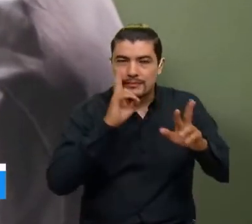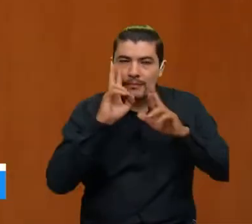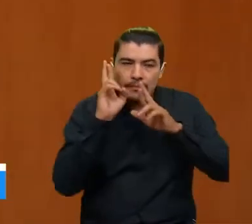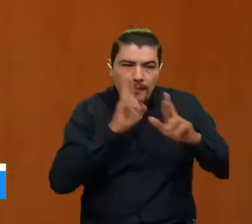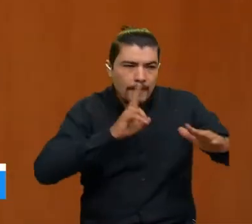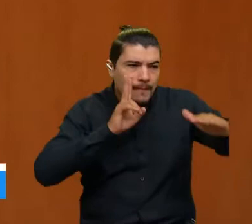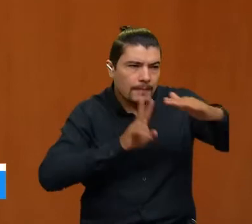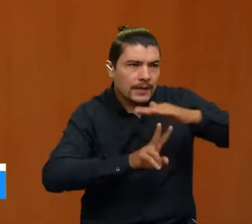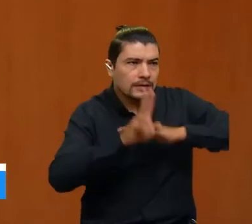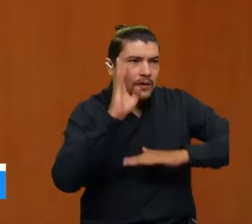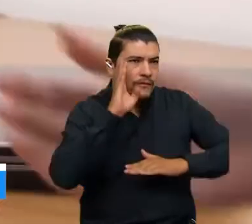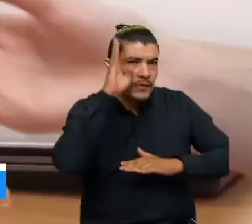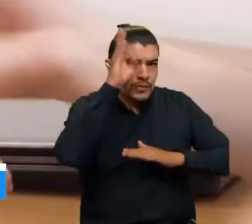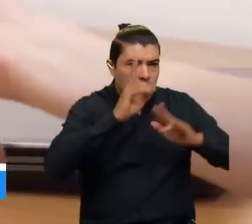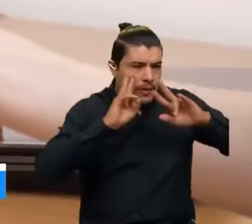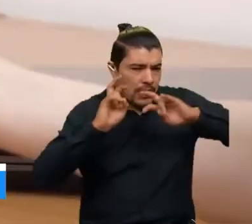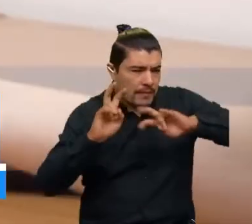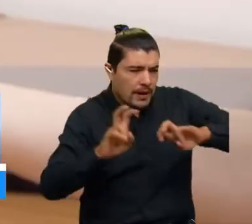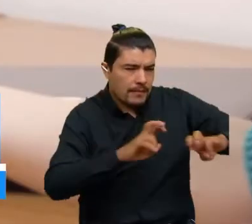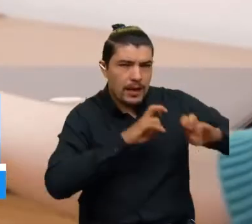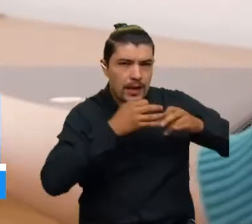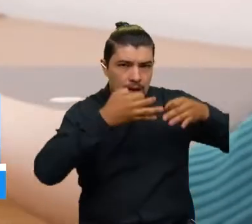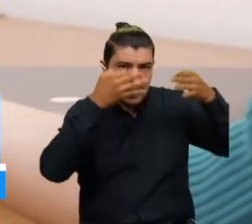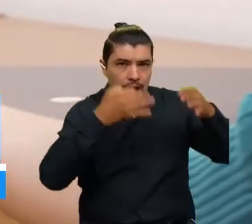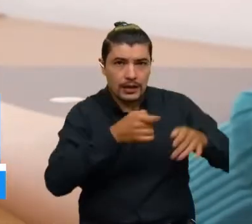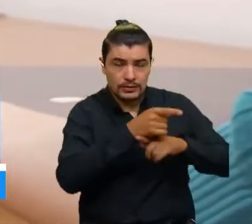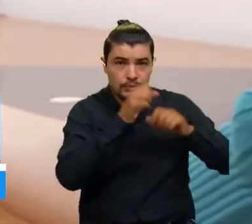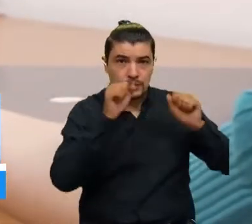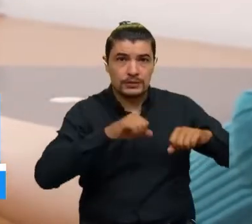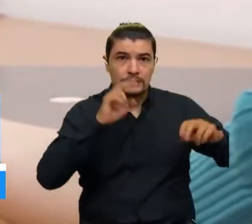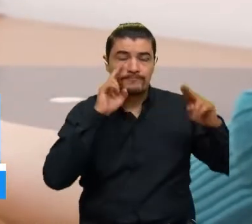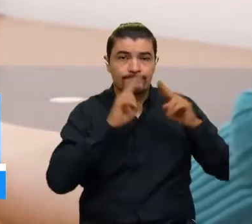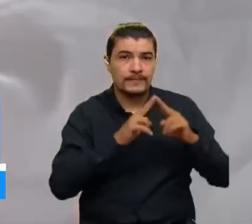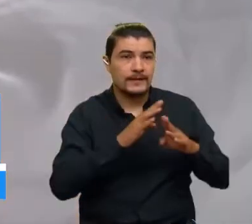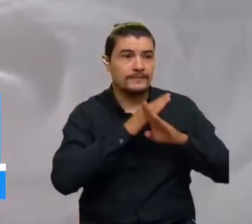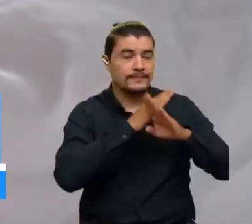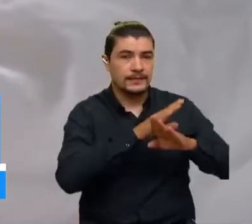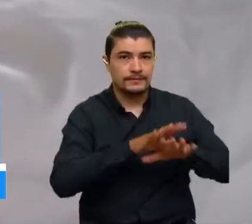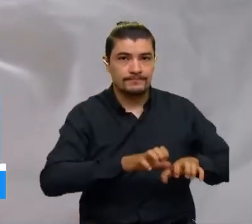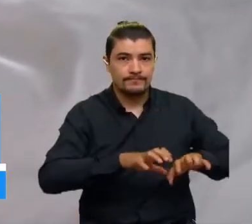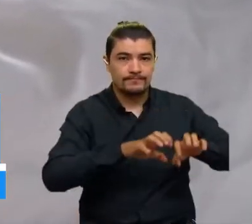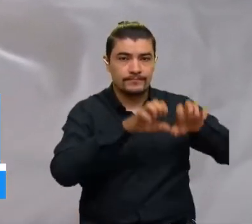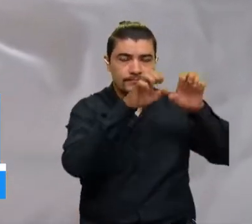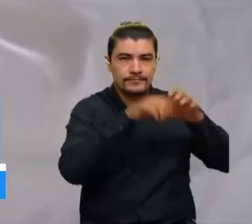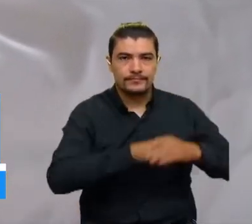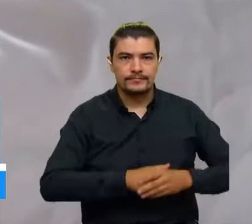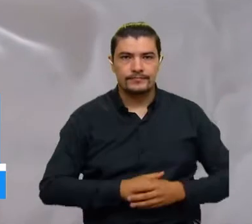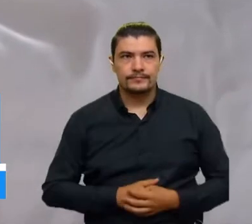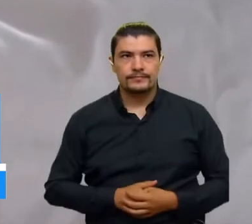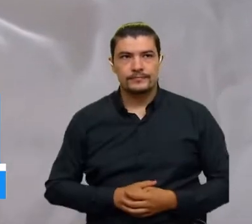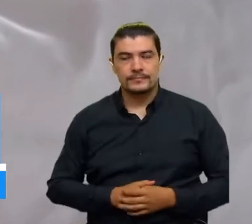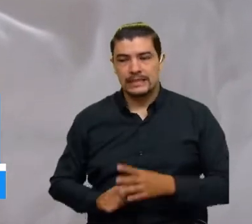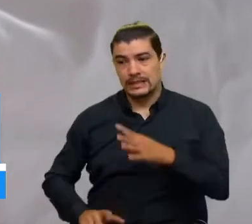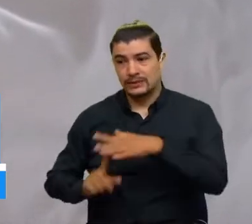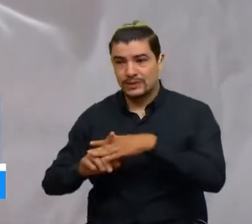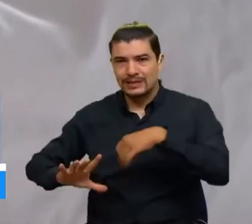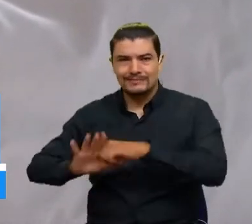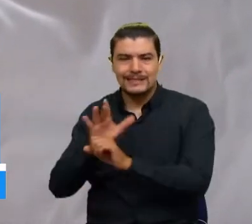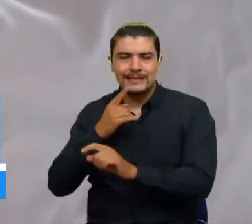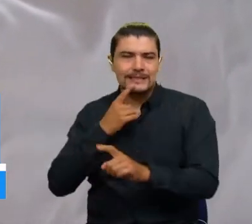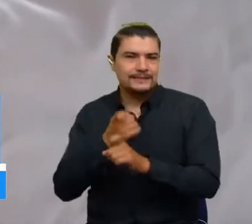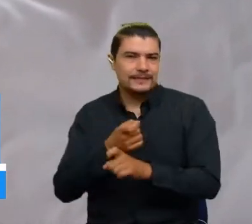de la investigación en todos sus componentes. La pandemia fue uno de los factores que complicó aún más los servicios para estos pacientes. Yo he